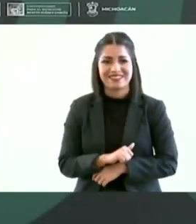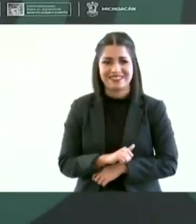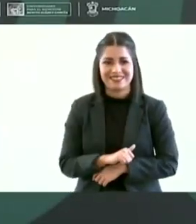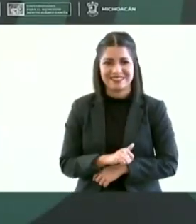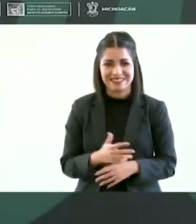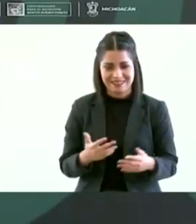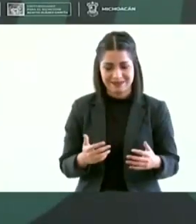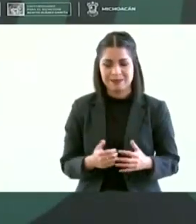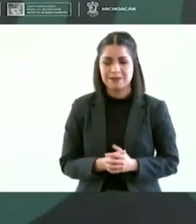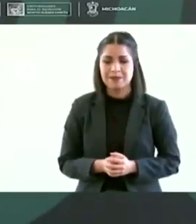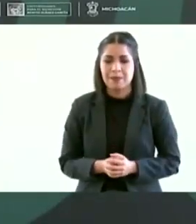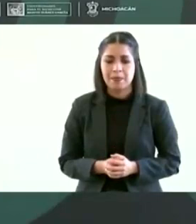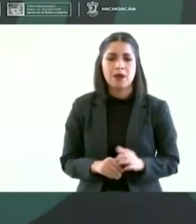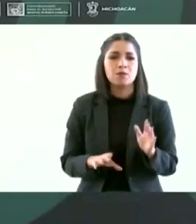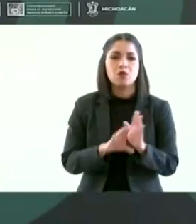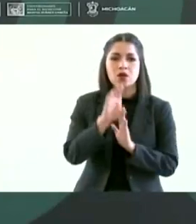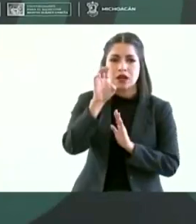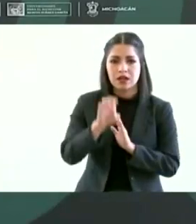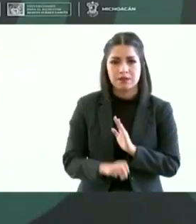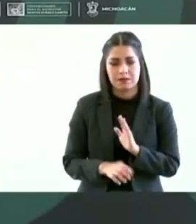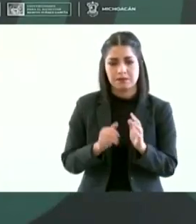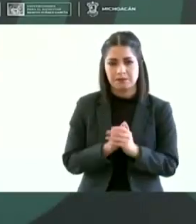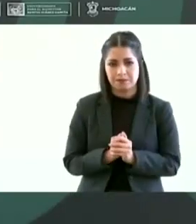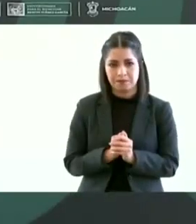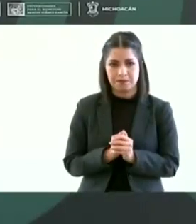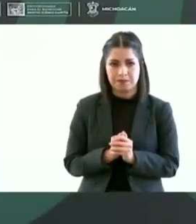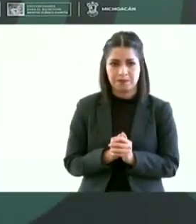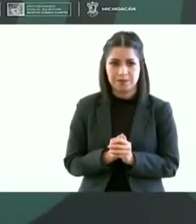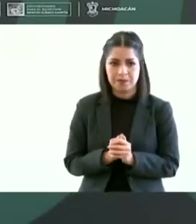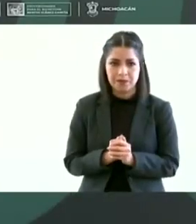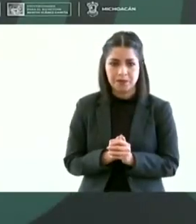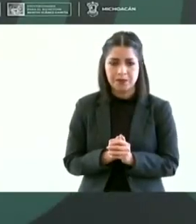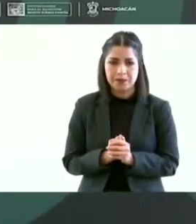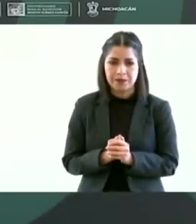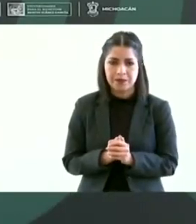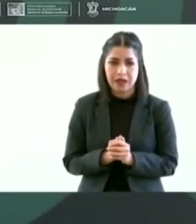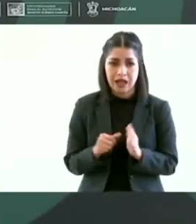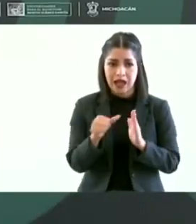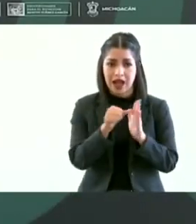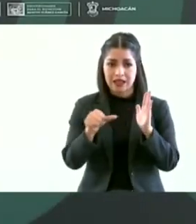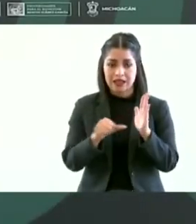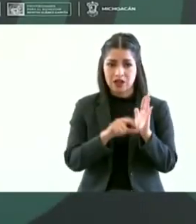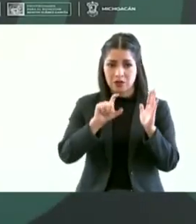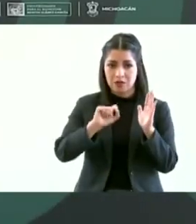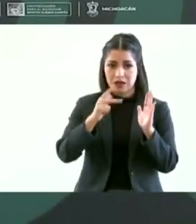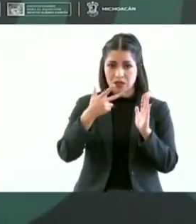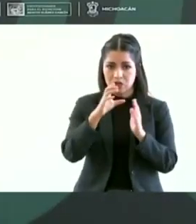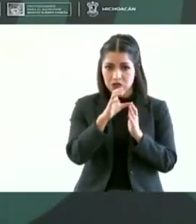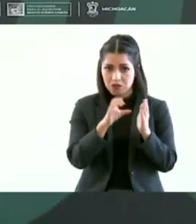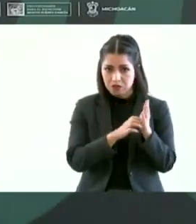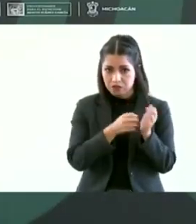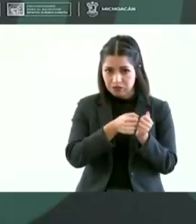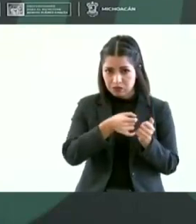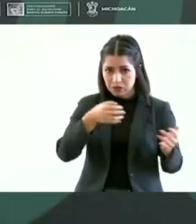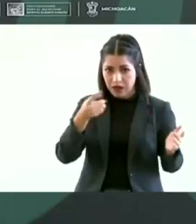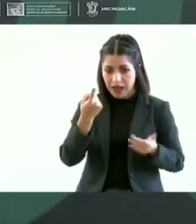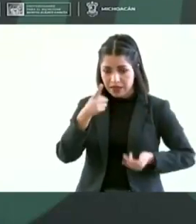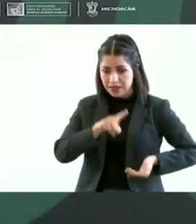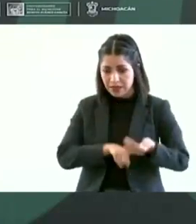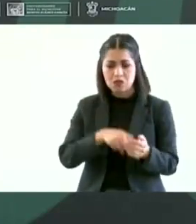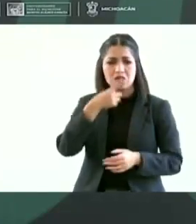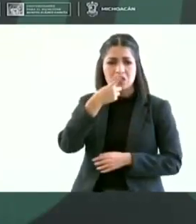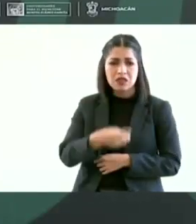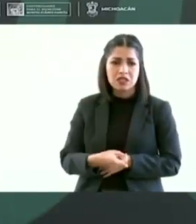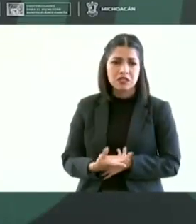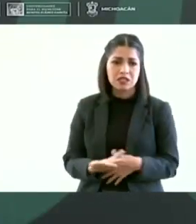Por ejemplo, ya se estableció en el artículo 28 de la Constitución que no se puede